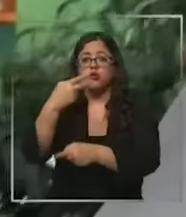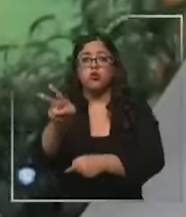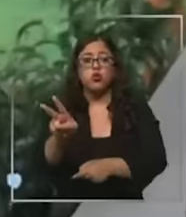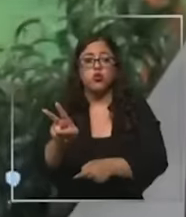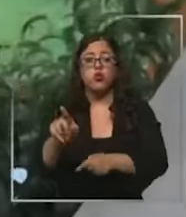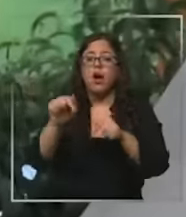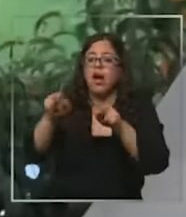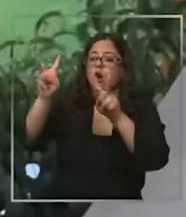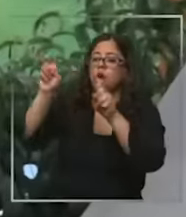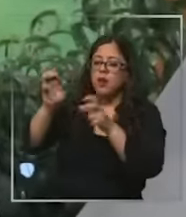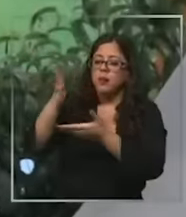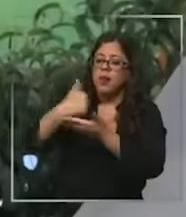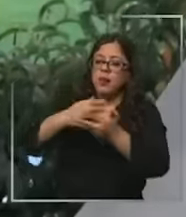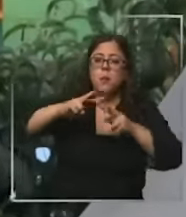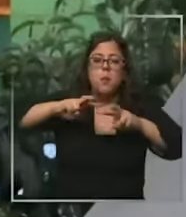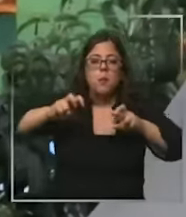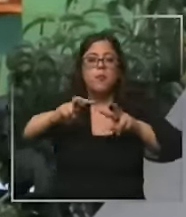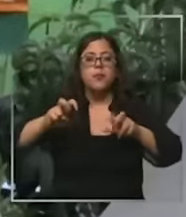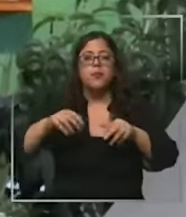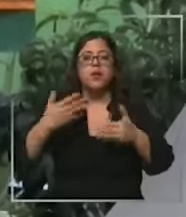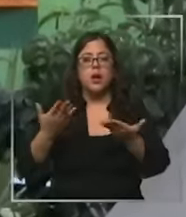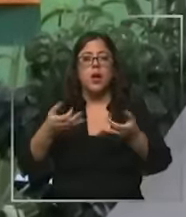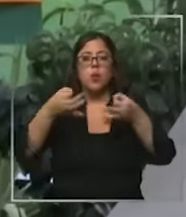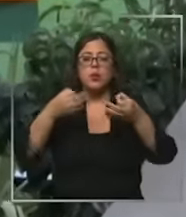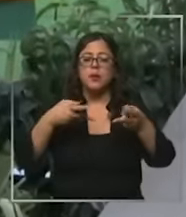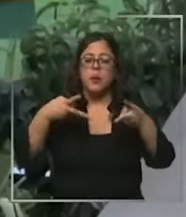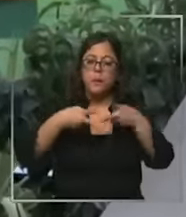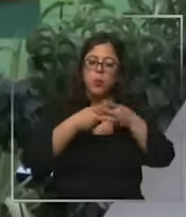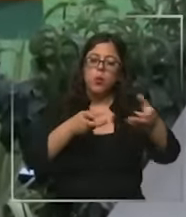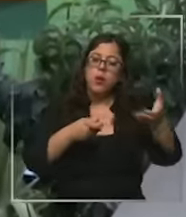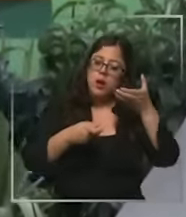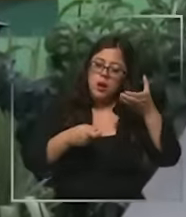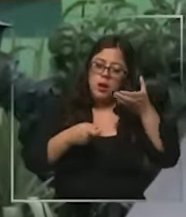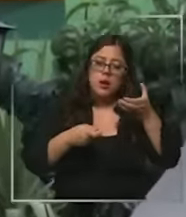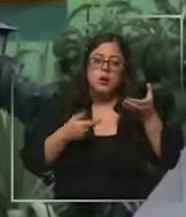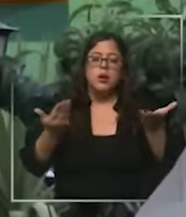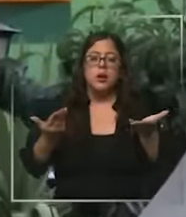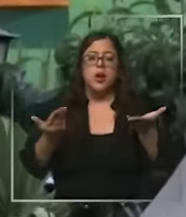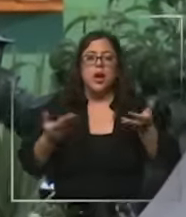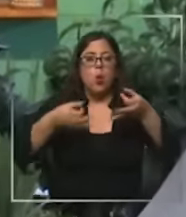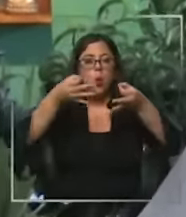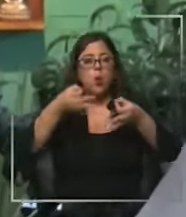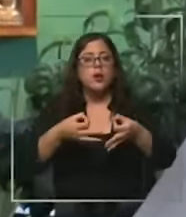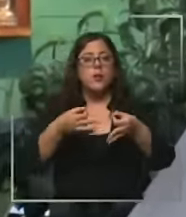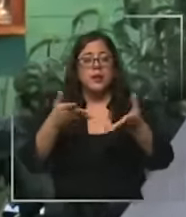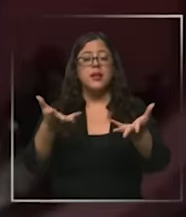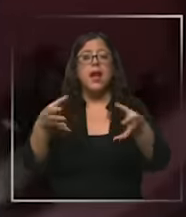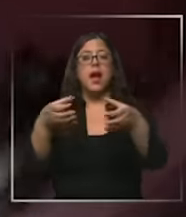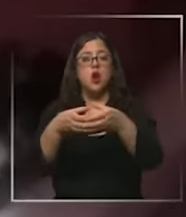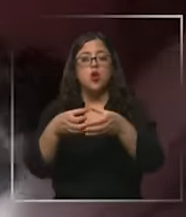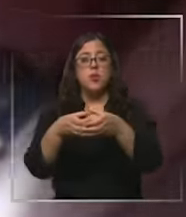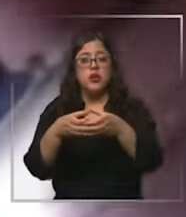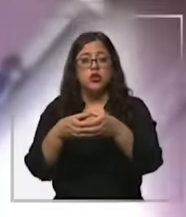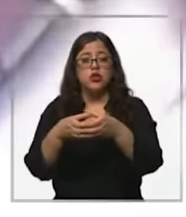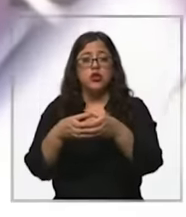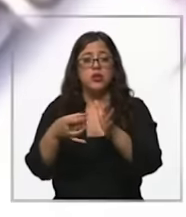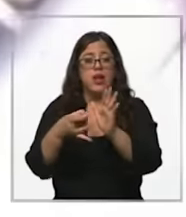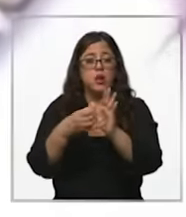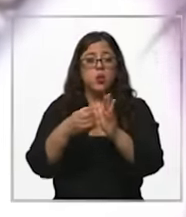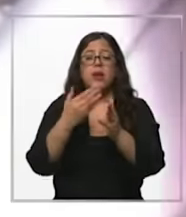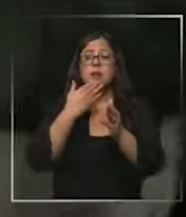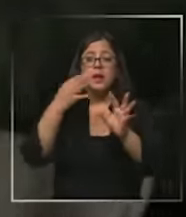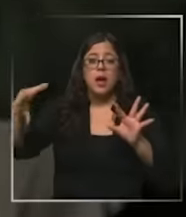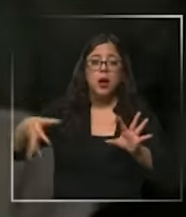Nosotros, de acuerdo a las técnicas investigativas, en este caso las intervenciones telefónicas, arrojaban que efectivamente esta organización delictual, que también es clan familiar, porque también hay